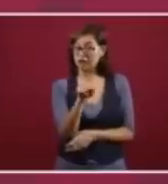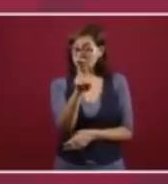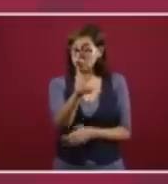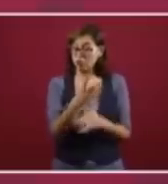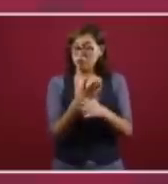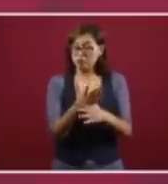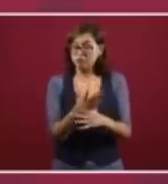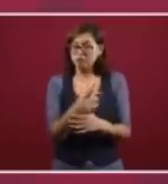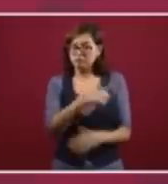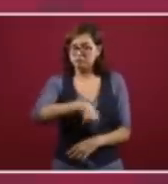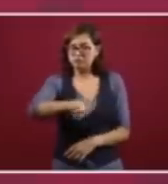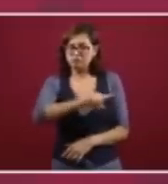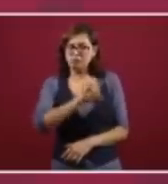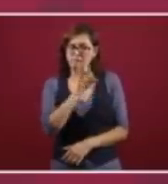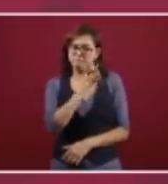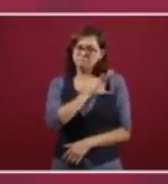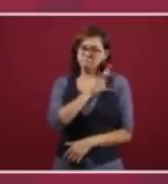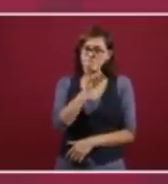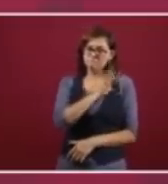por miedo,